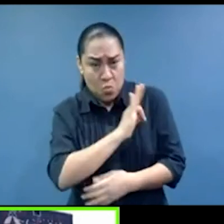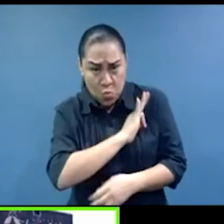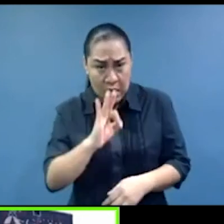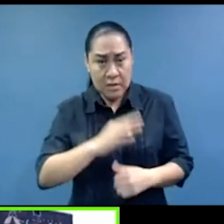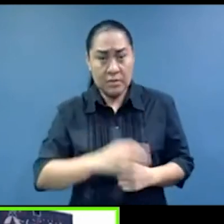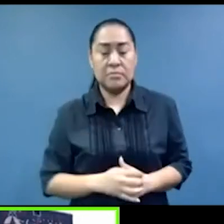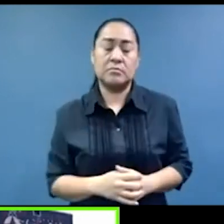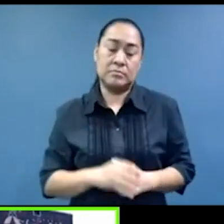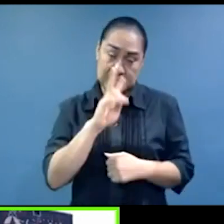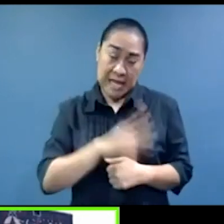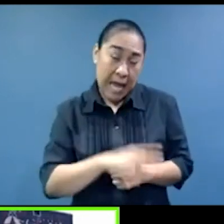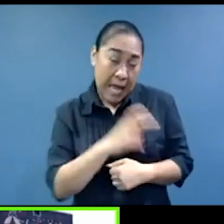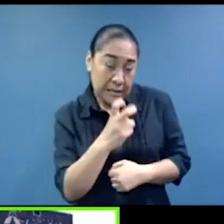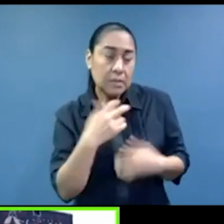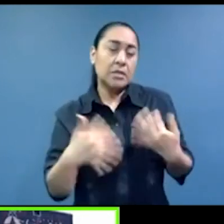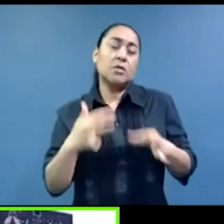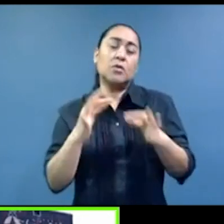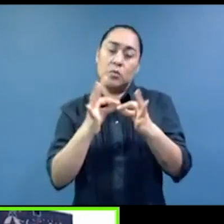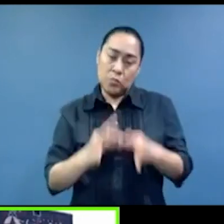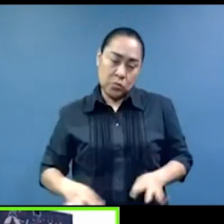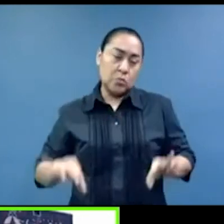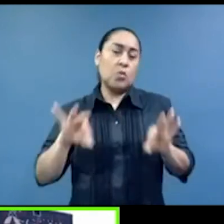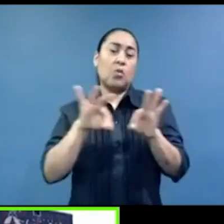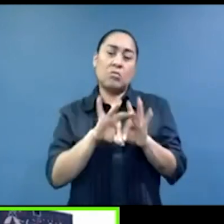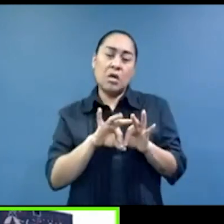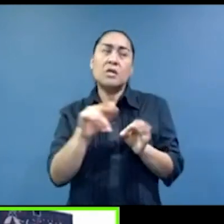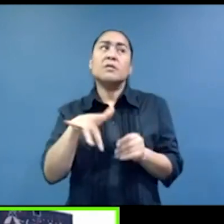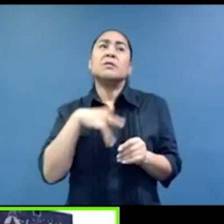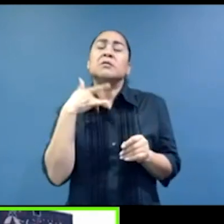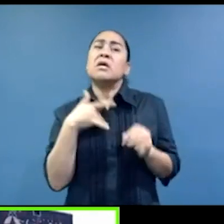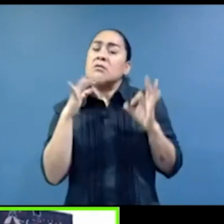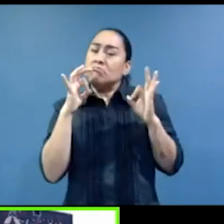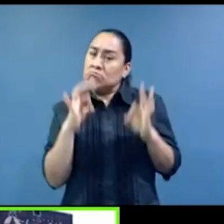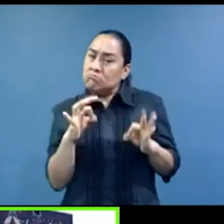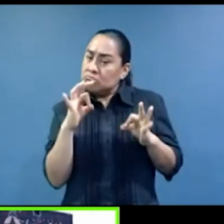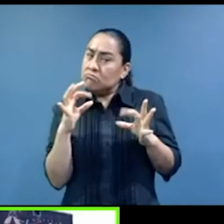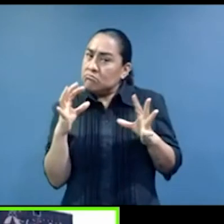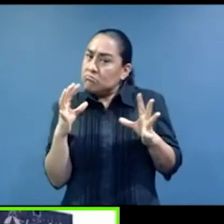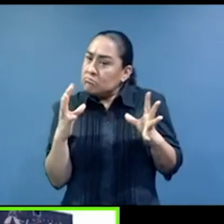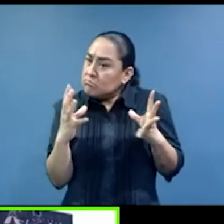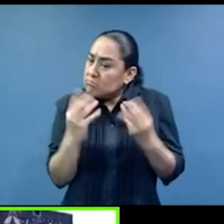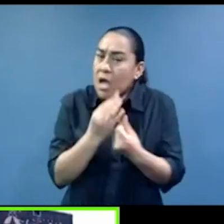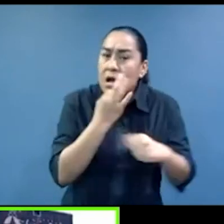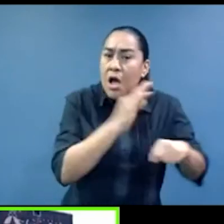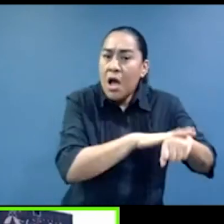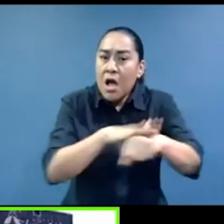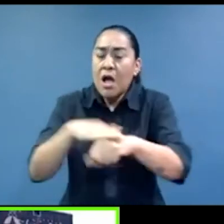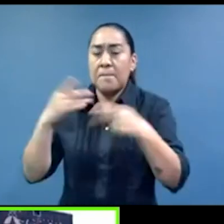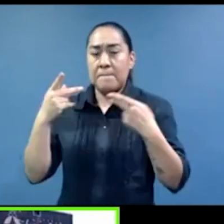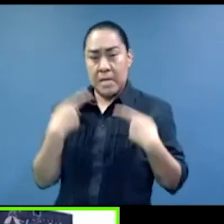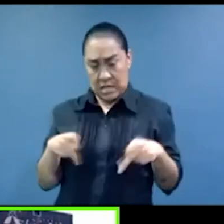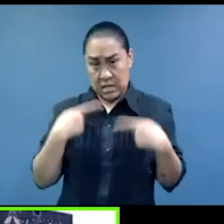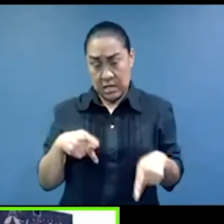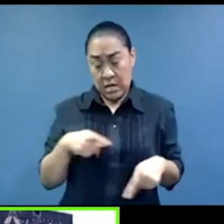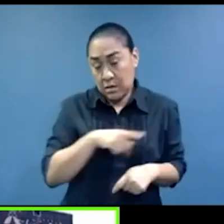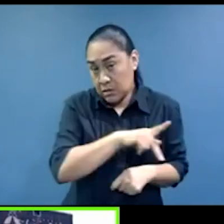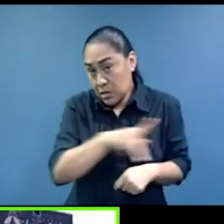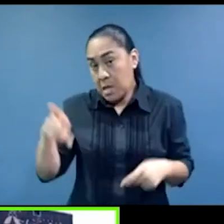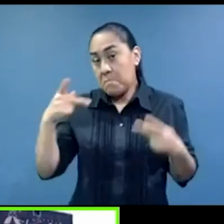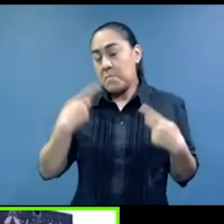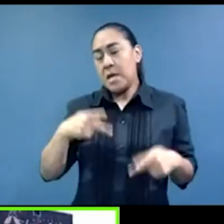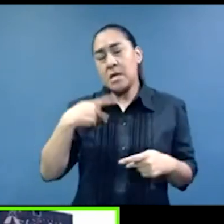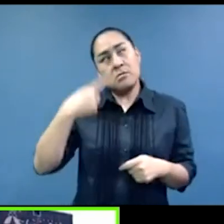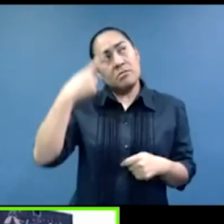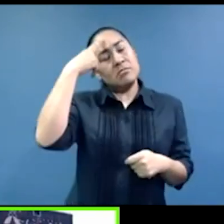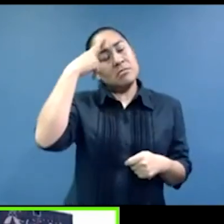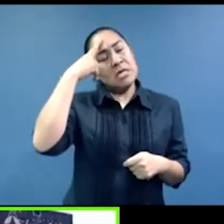eso es bien importante que lo socialicemos y que las personas pues se empoderen en esa parte